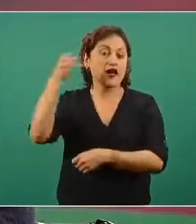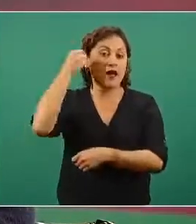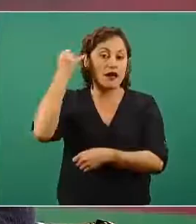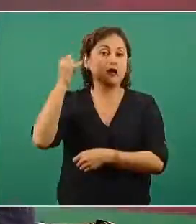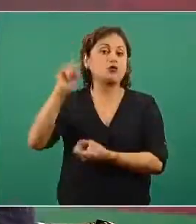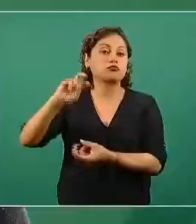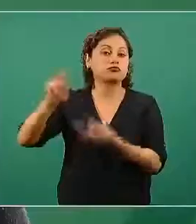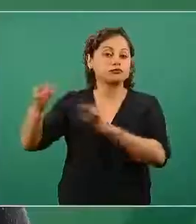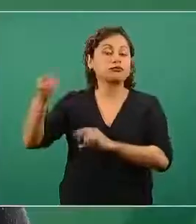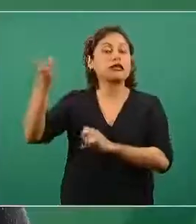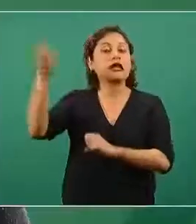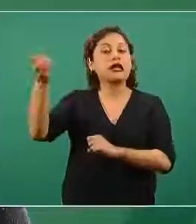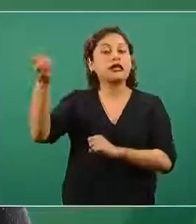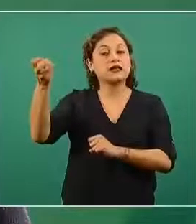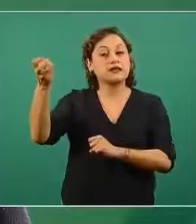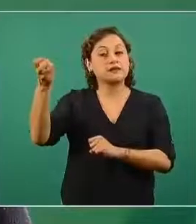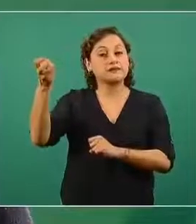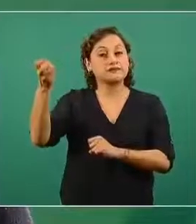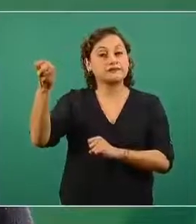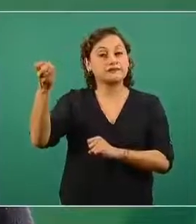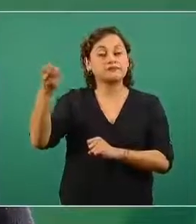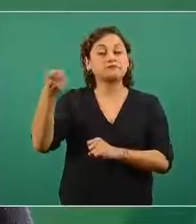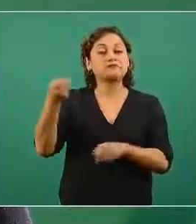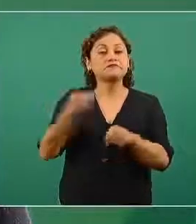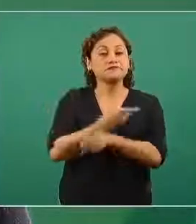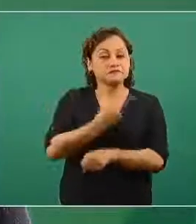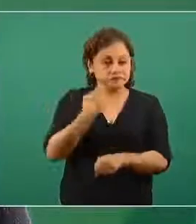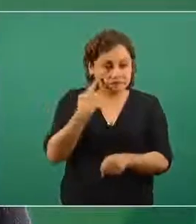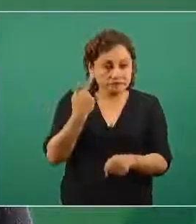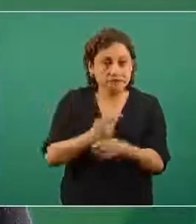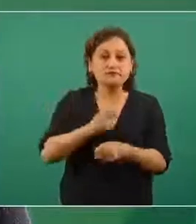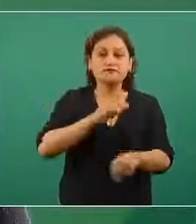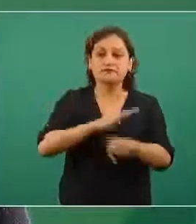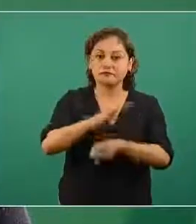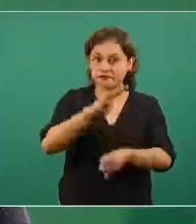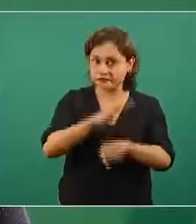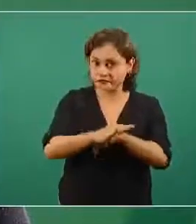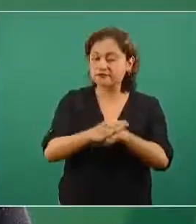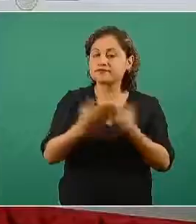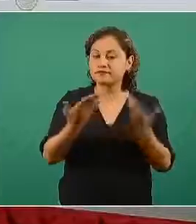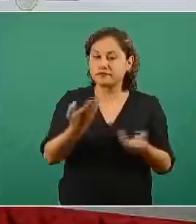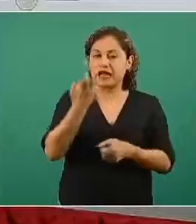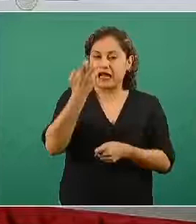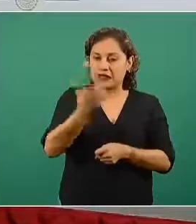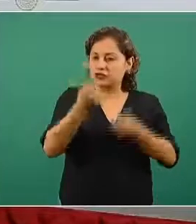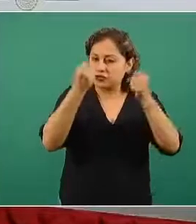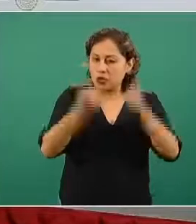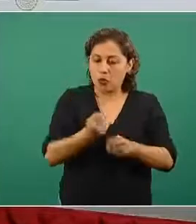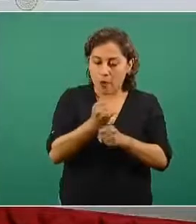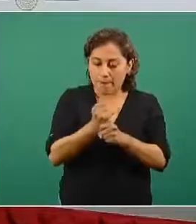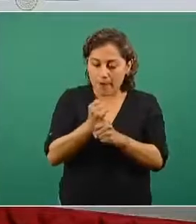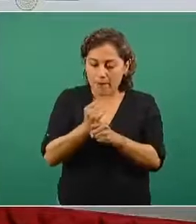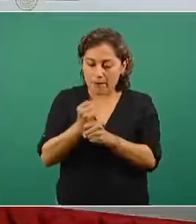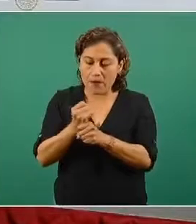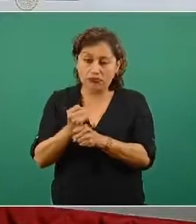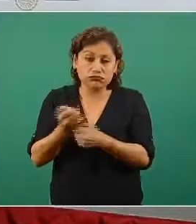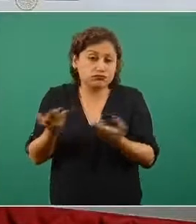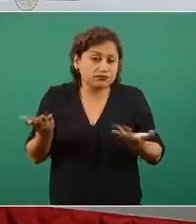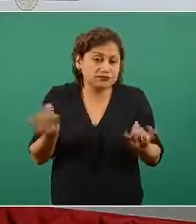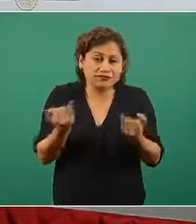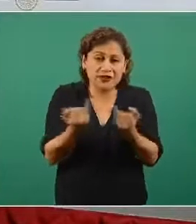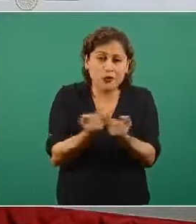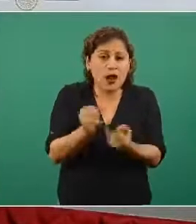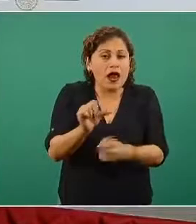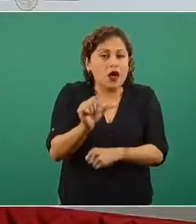dieron en Brasil como tal, y a las que también se está dando seguimiento. Y de seguro, así como estas, irán saliendo en el tiempo varias.